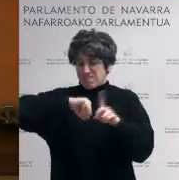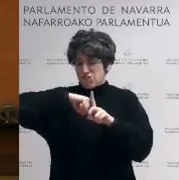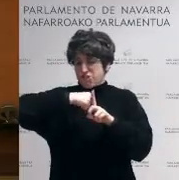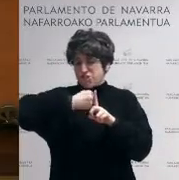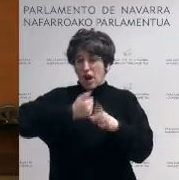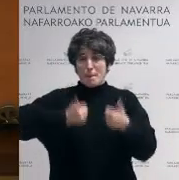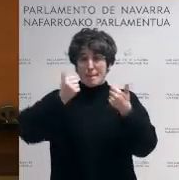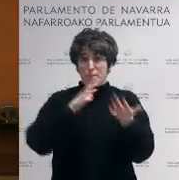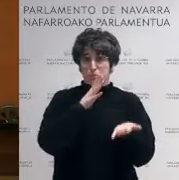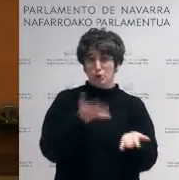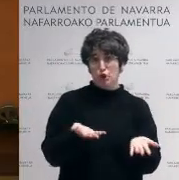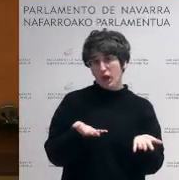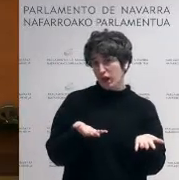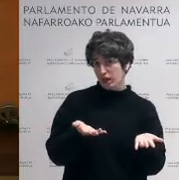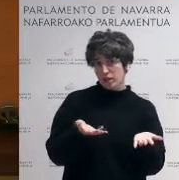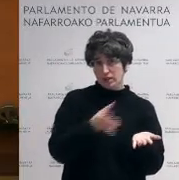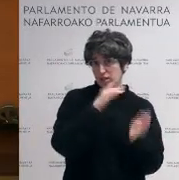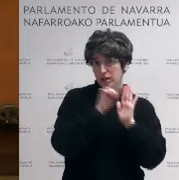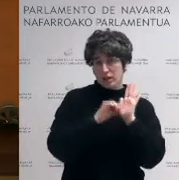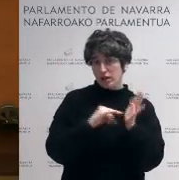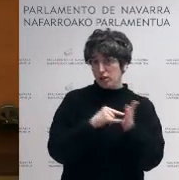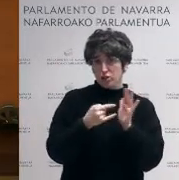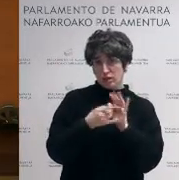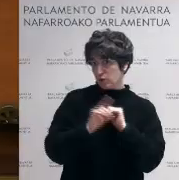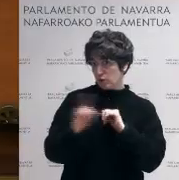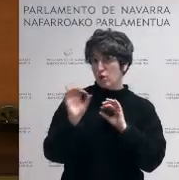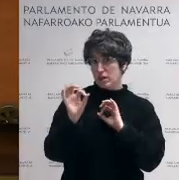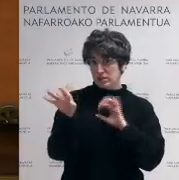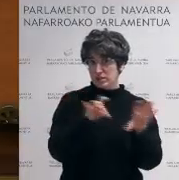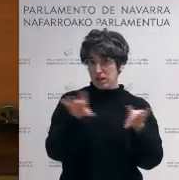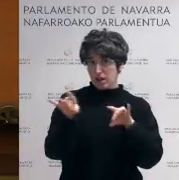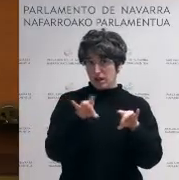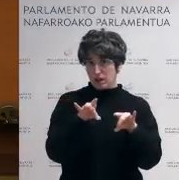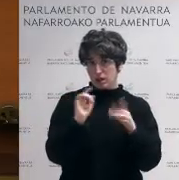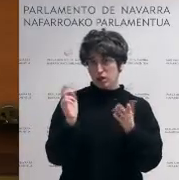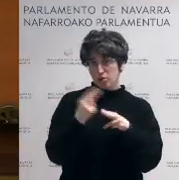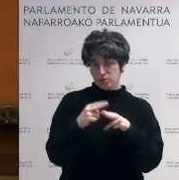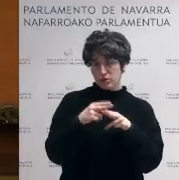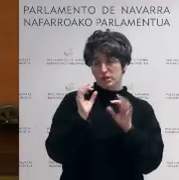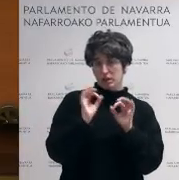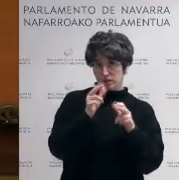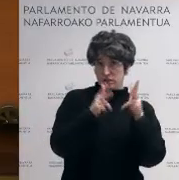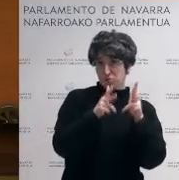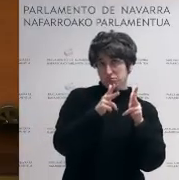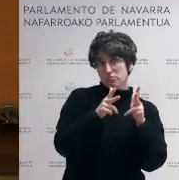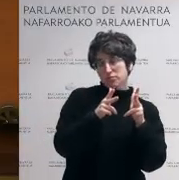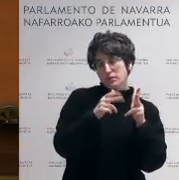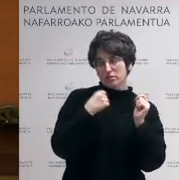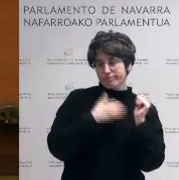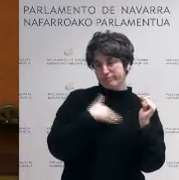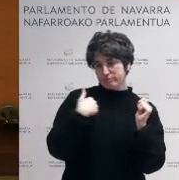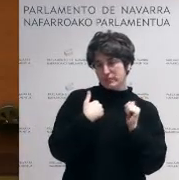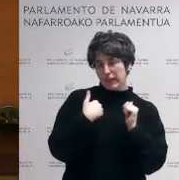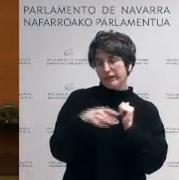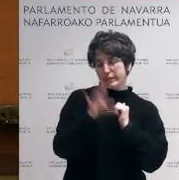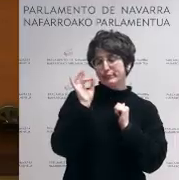diferencias económicas ni técnicas, es una elección política, es una decisión política. En Euskadi se ha decidido proteger a quienes menos